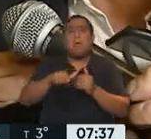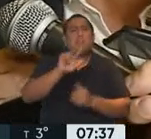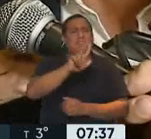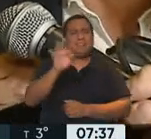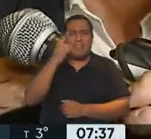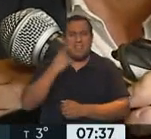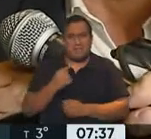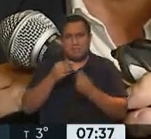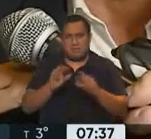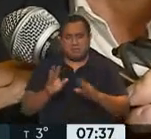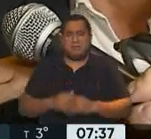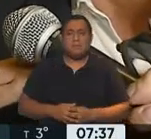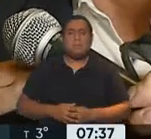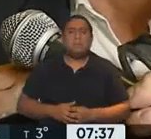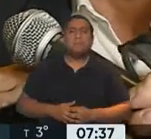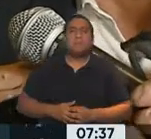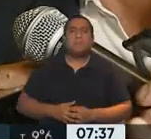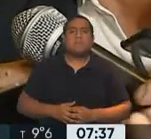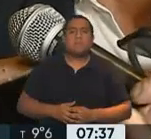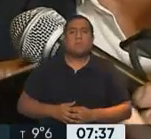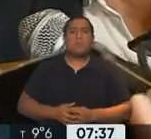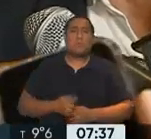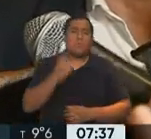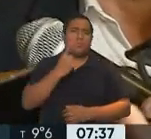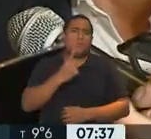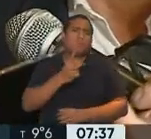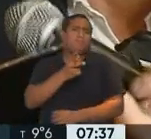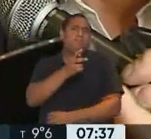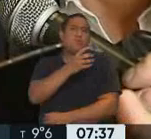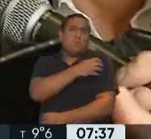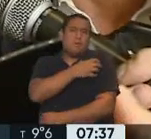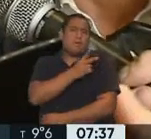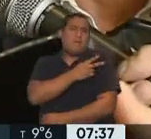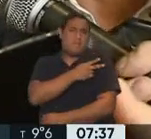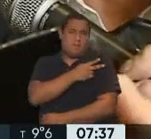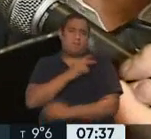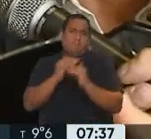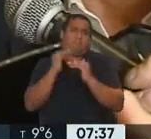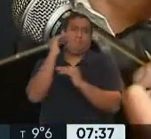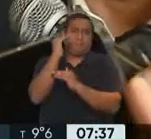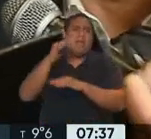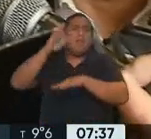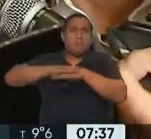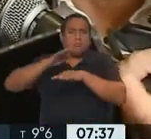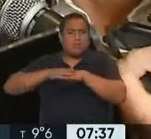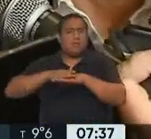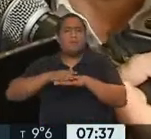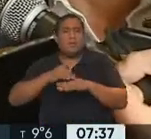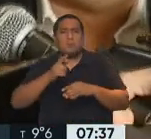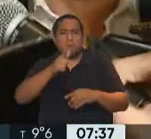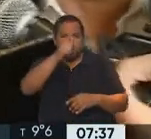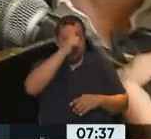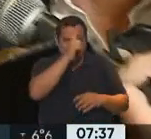días con un comandante a cargo de todas las operaciones de las fuerzas federales en el territorio